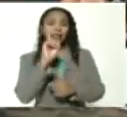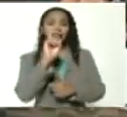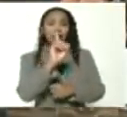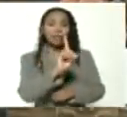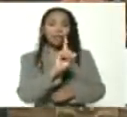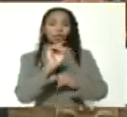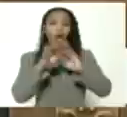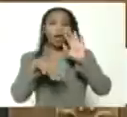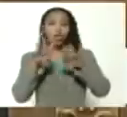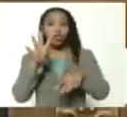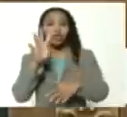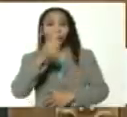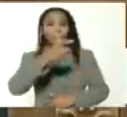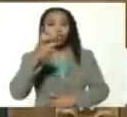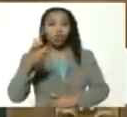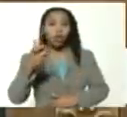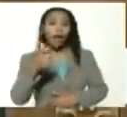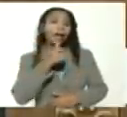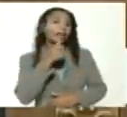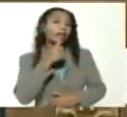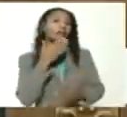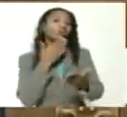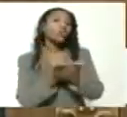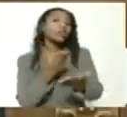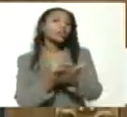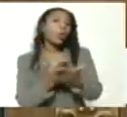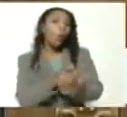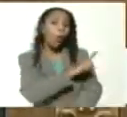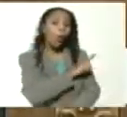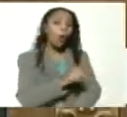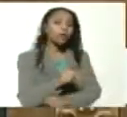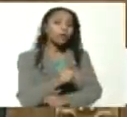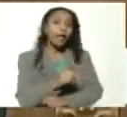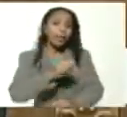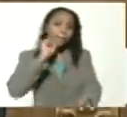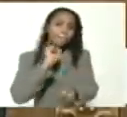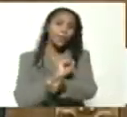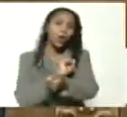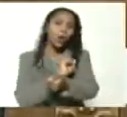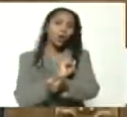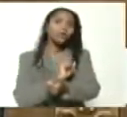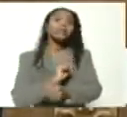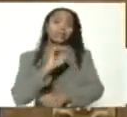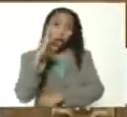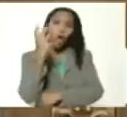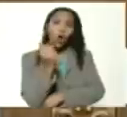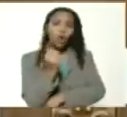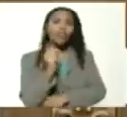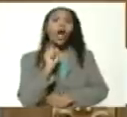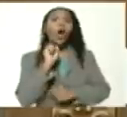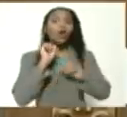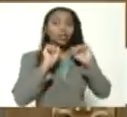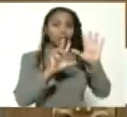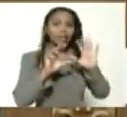114 personas a quienes se les solicitó órdenes de aprehensión. Se logró la captura de 85 implicados,